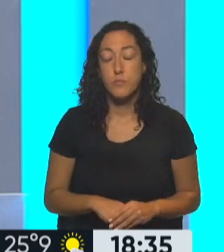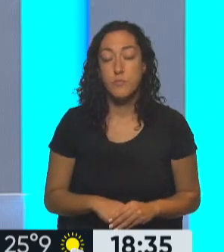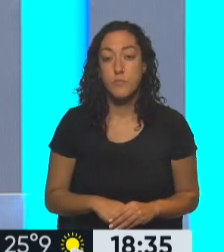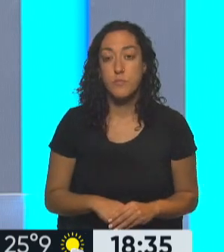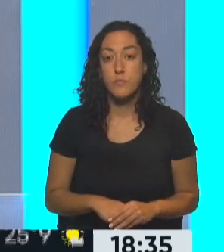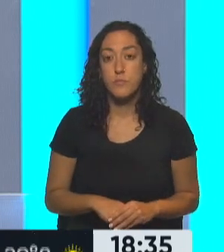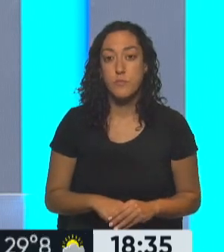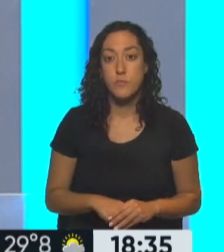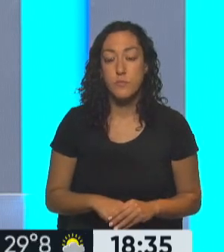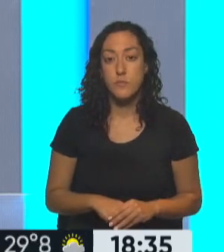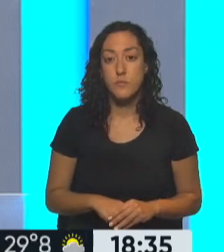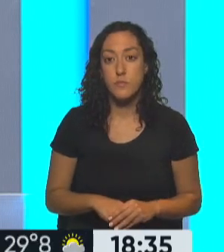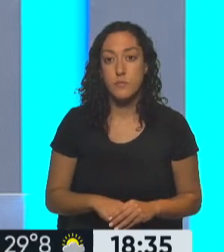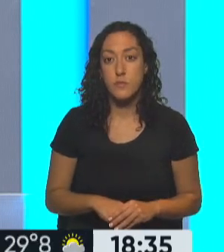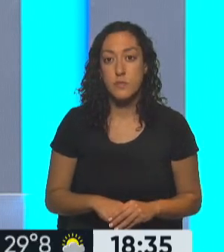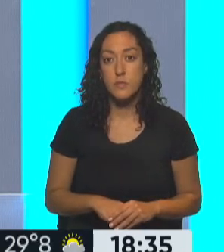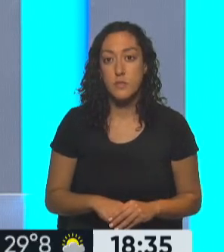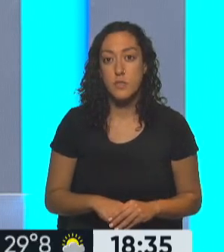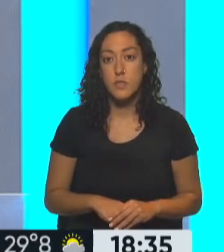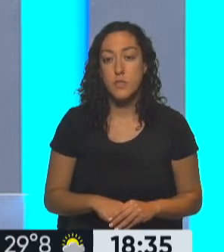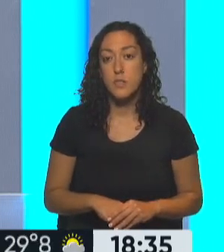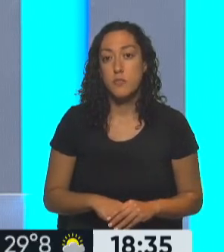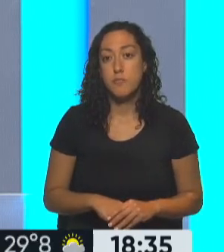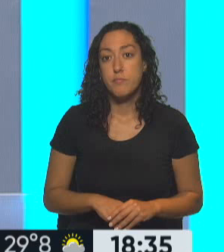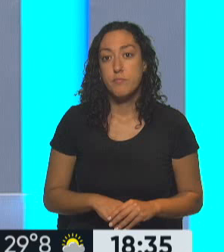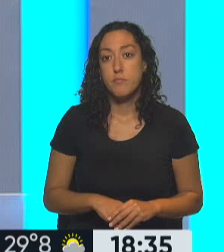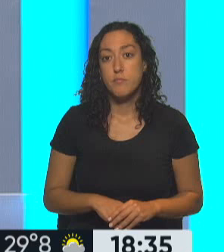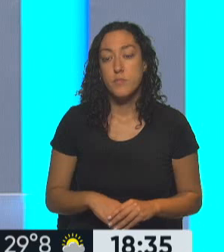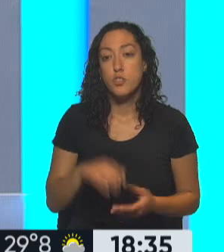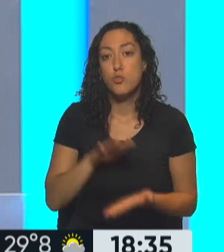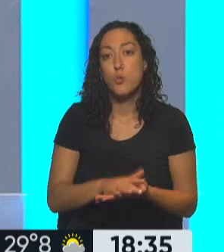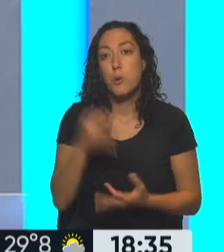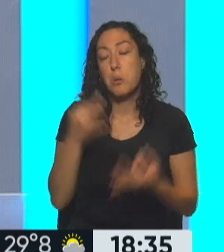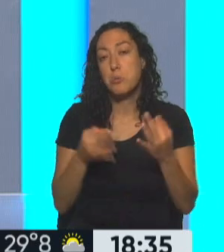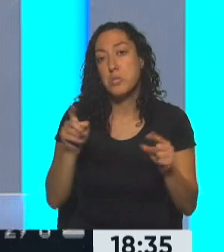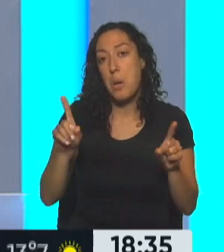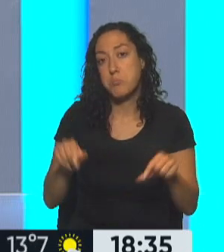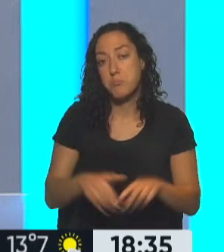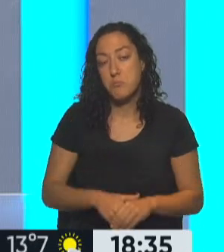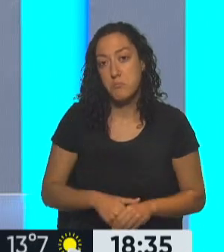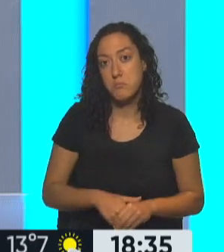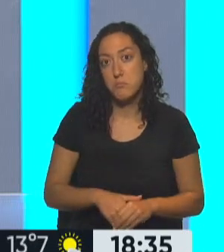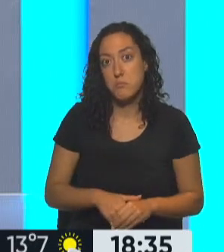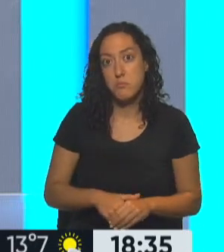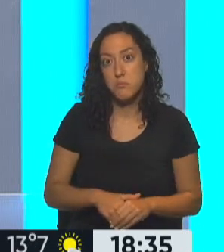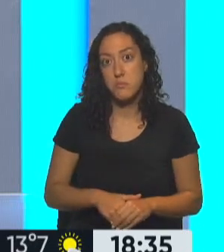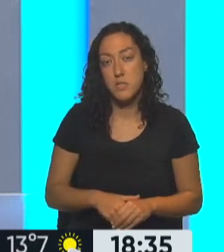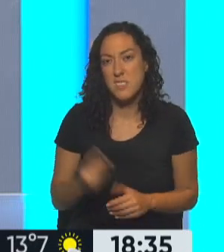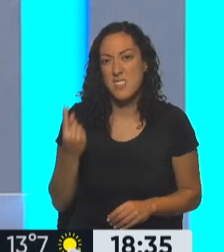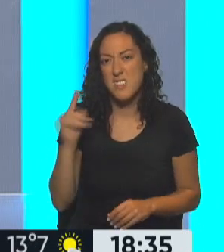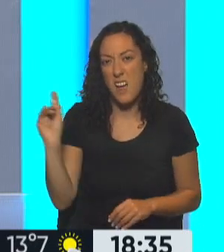Si tuviese que dar una respuesta, te diría que no lo sé respecto de la justicia. Es bastante insólito,